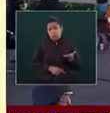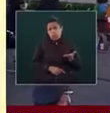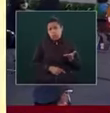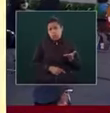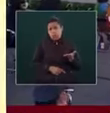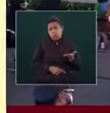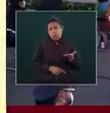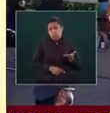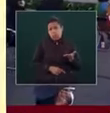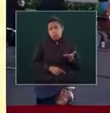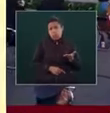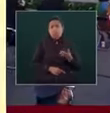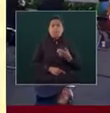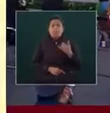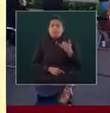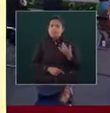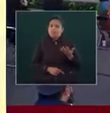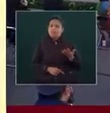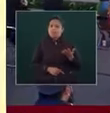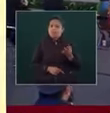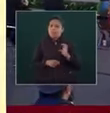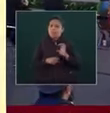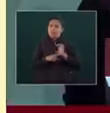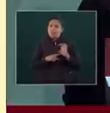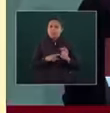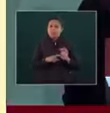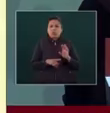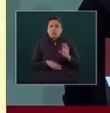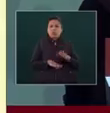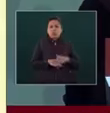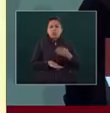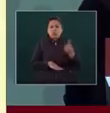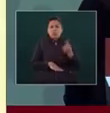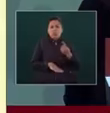Bueno, y entonces, ¿por qué se quejan?